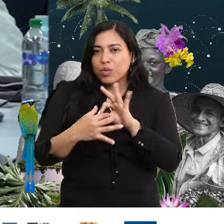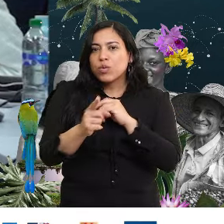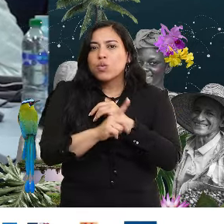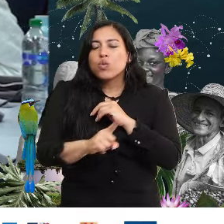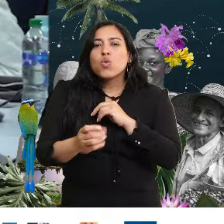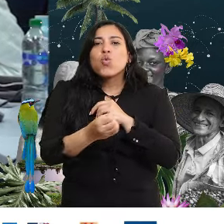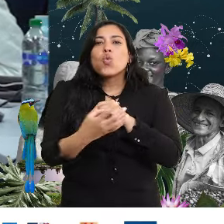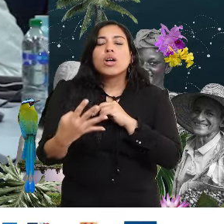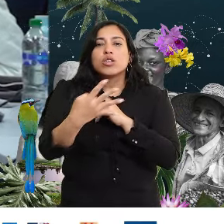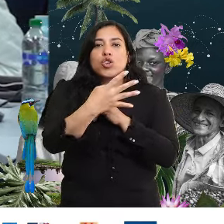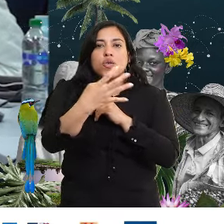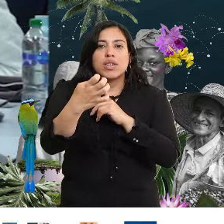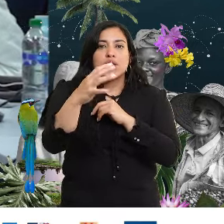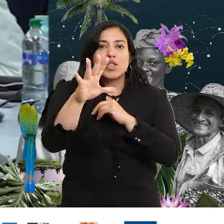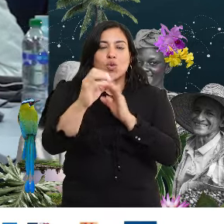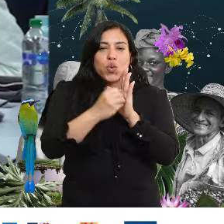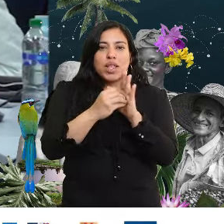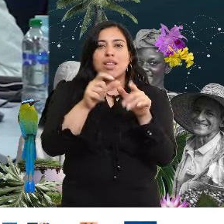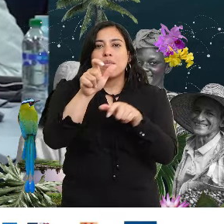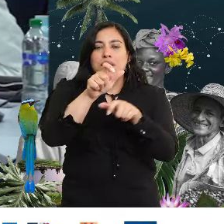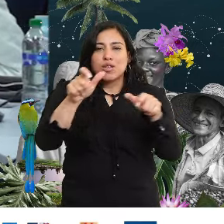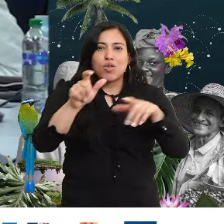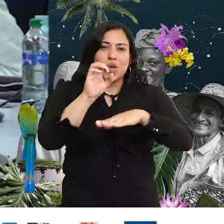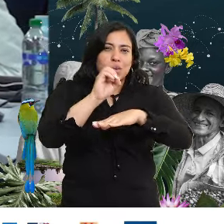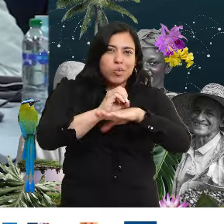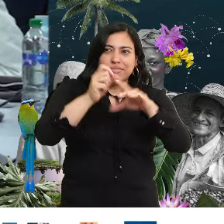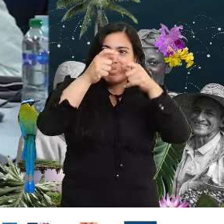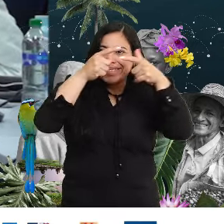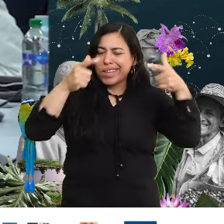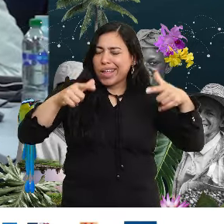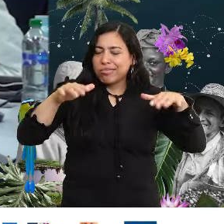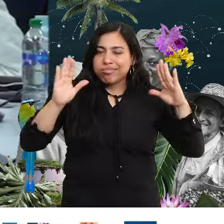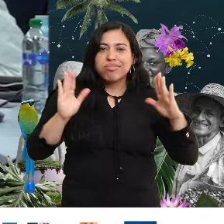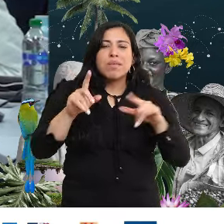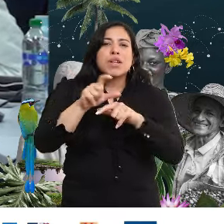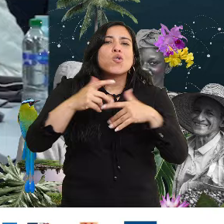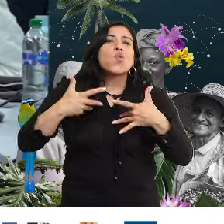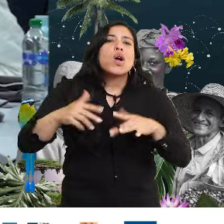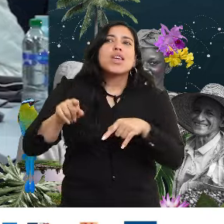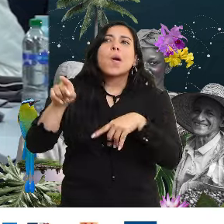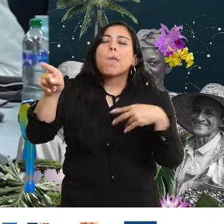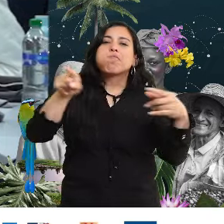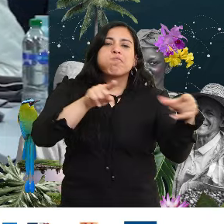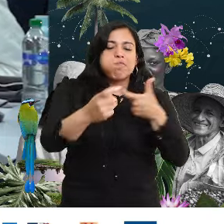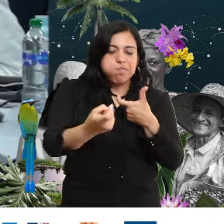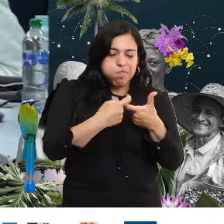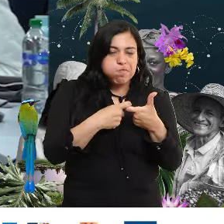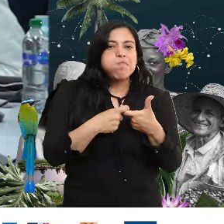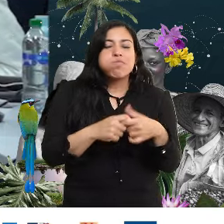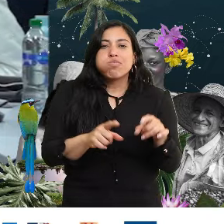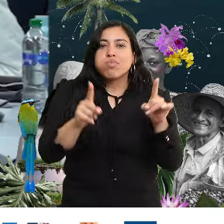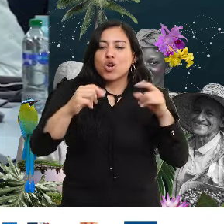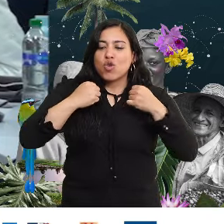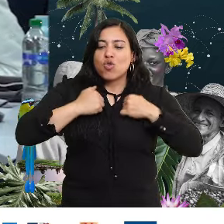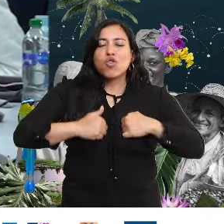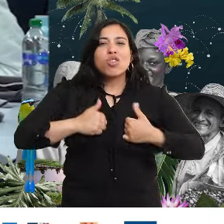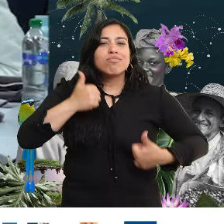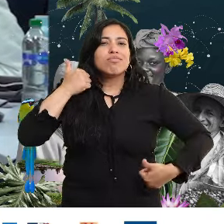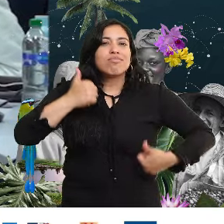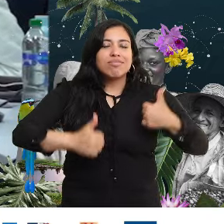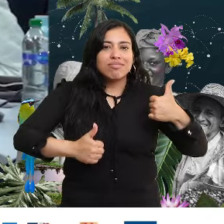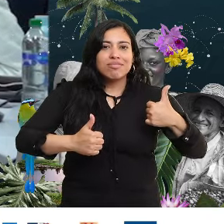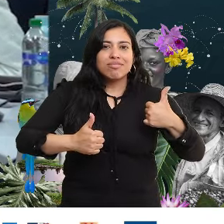950 miembros, estados, ONGs, diferente tipo de individuos también, y hemos tenido un rol precisamente en